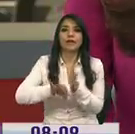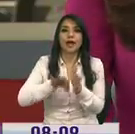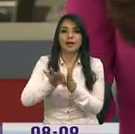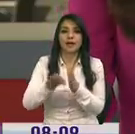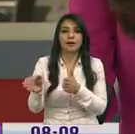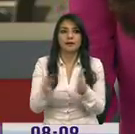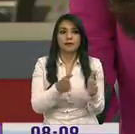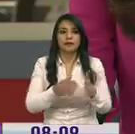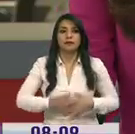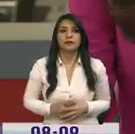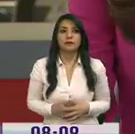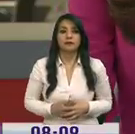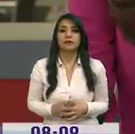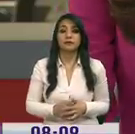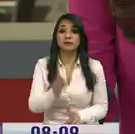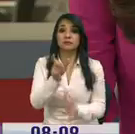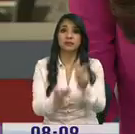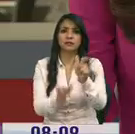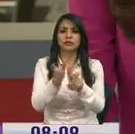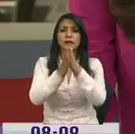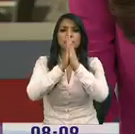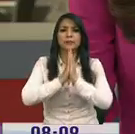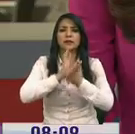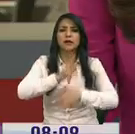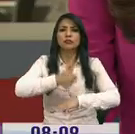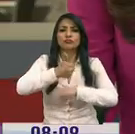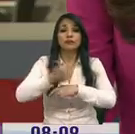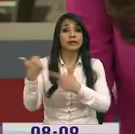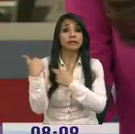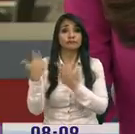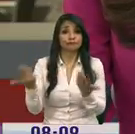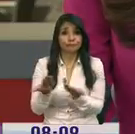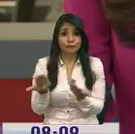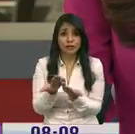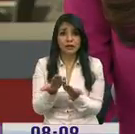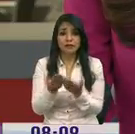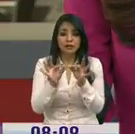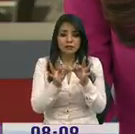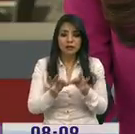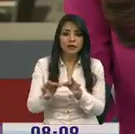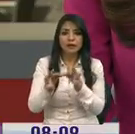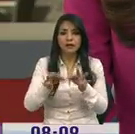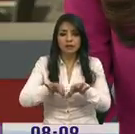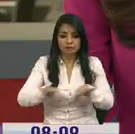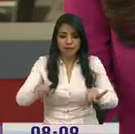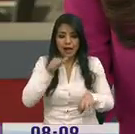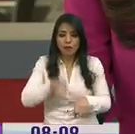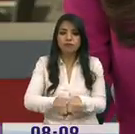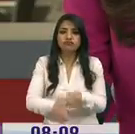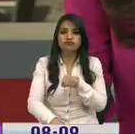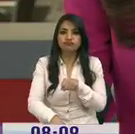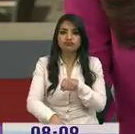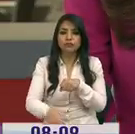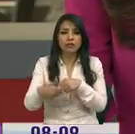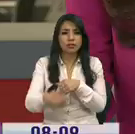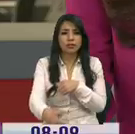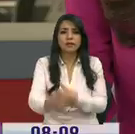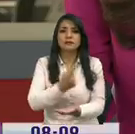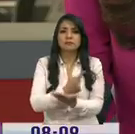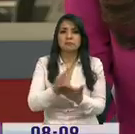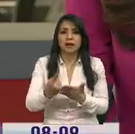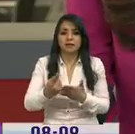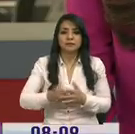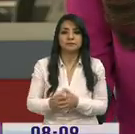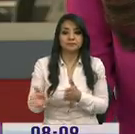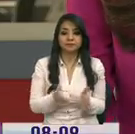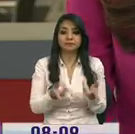Alta. Ahí los moradores solicitan a las autoridades competentes la reparación de una fuga de agua que persiste por varias semanas,